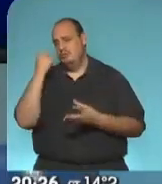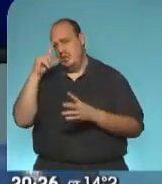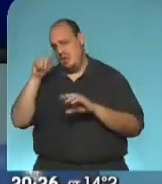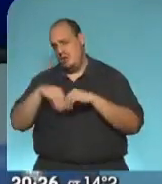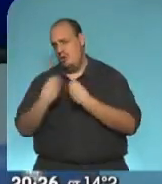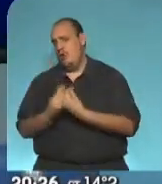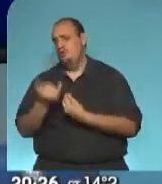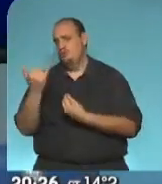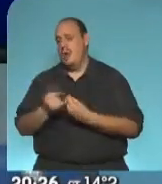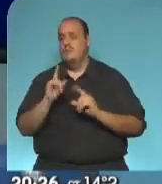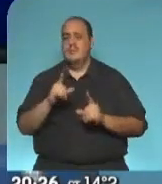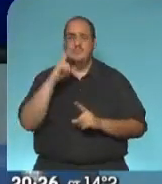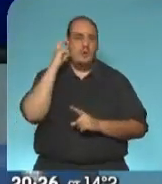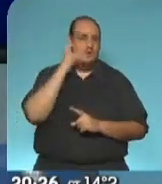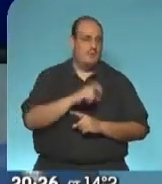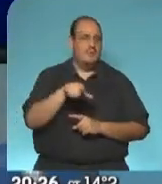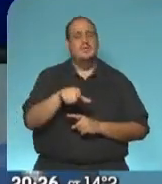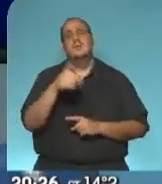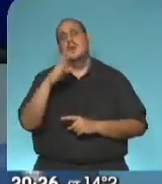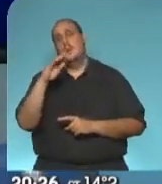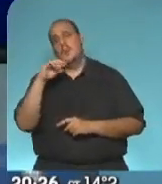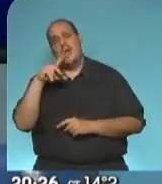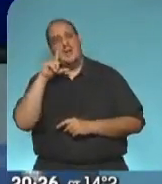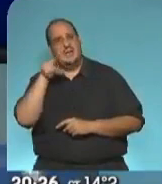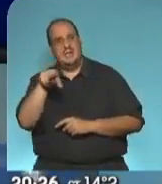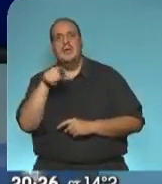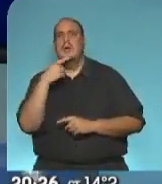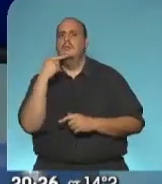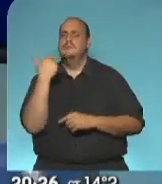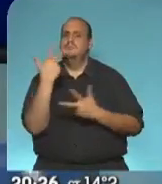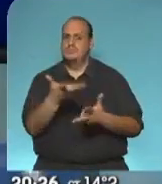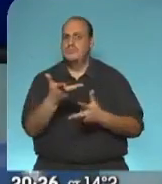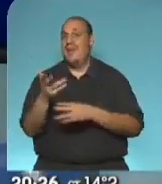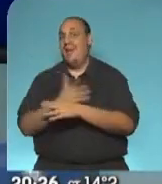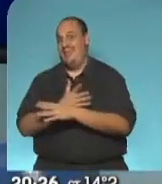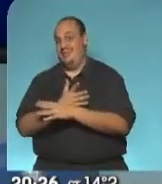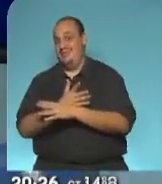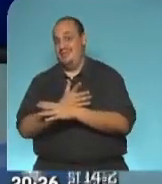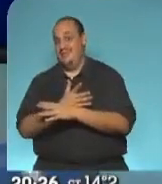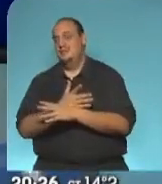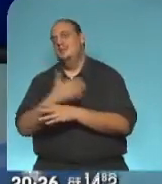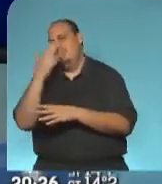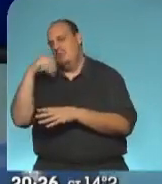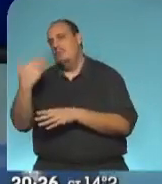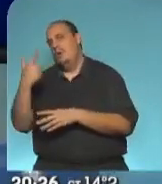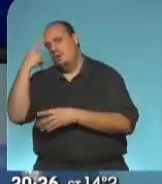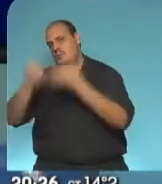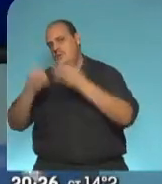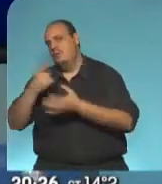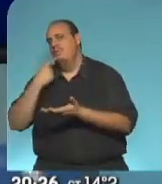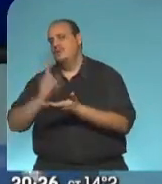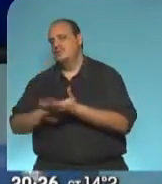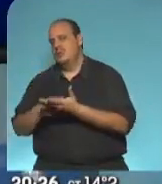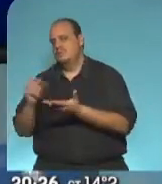habíamos visto de Axel Kicillof y Sergio Berni había sido previo a la decisión de la Corte Suprema, ahora ya con la decisión tomada, con